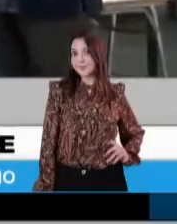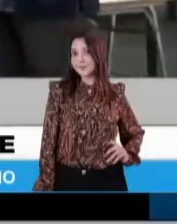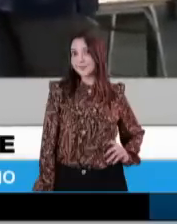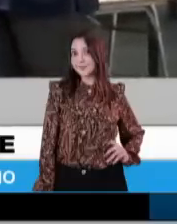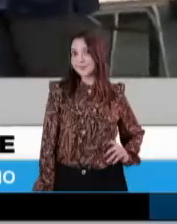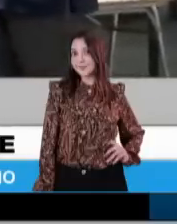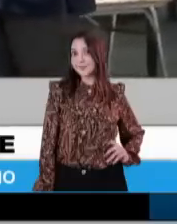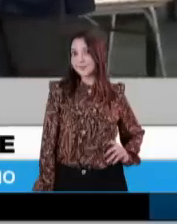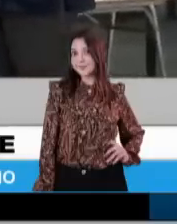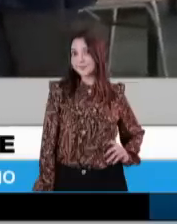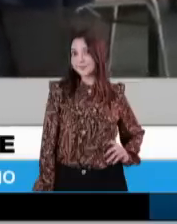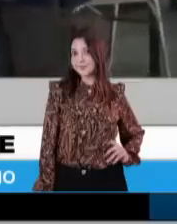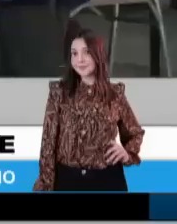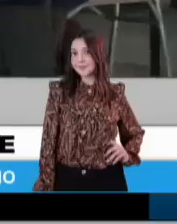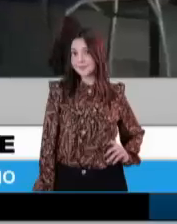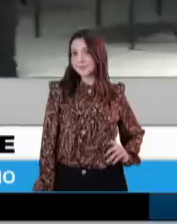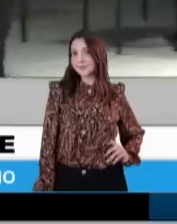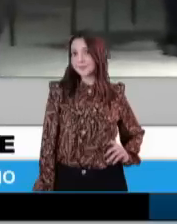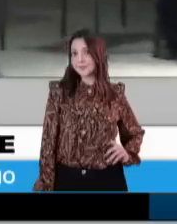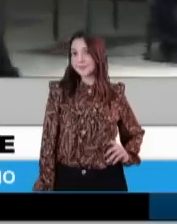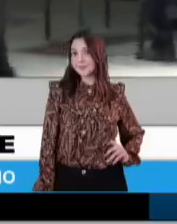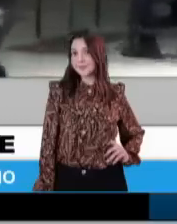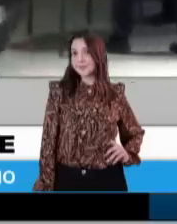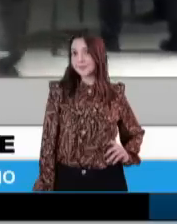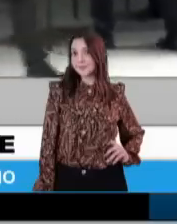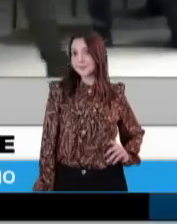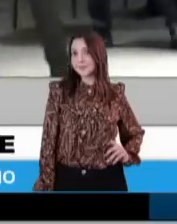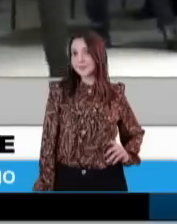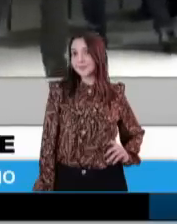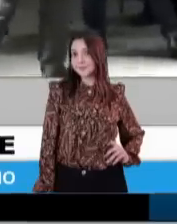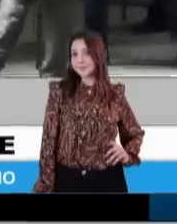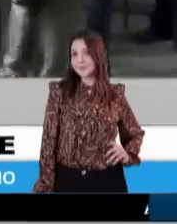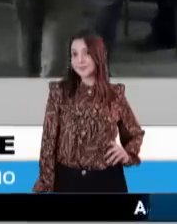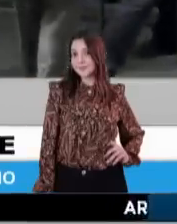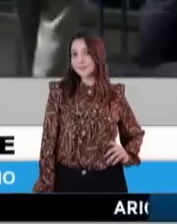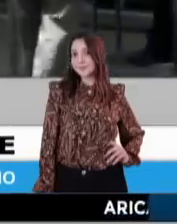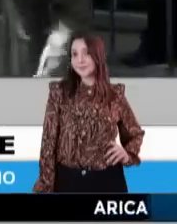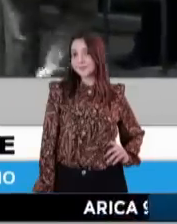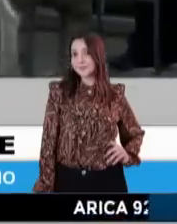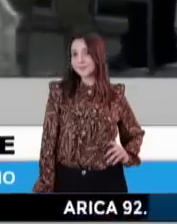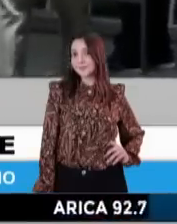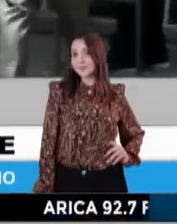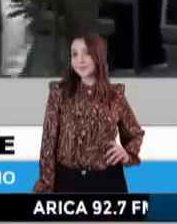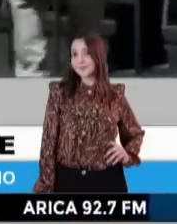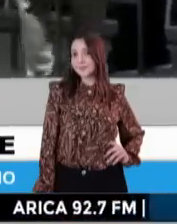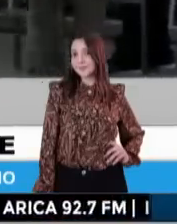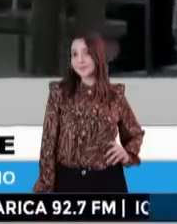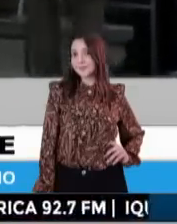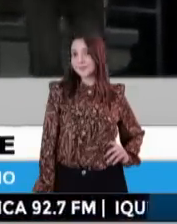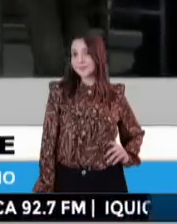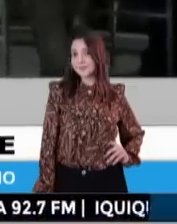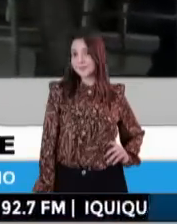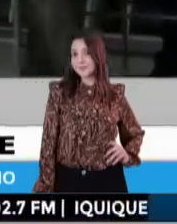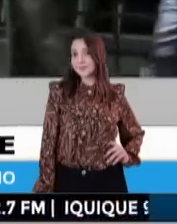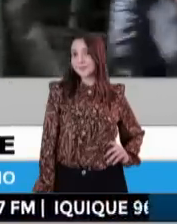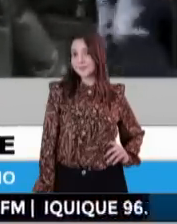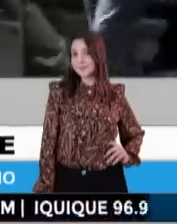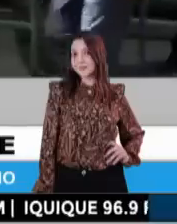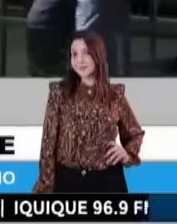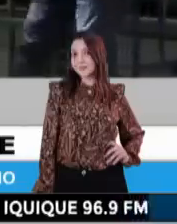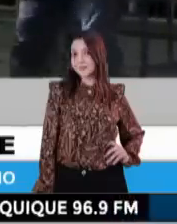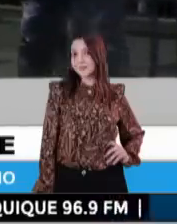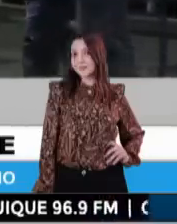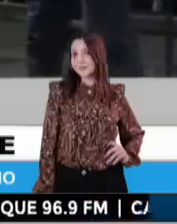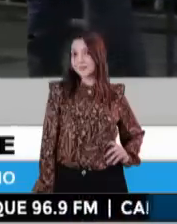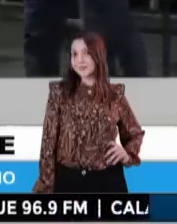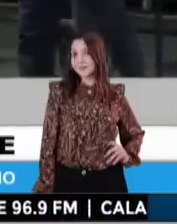a fondo, o sea, no está de acuerdo para nada con el sistema político que se propone en el nuevo texto constitucional.